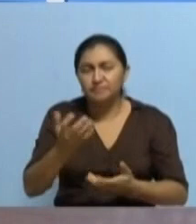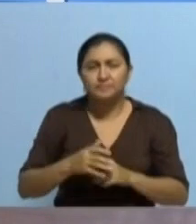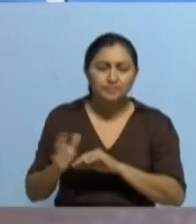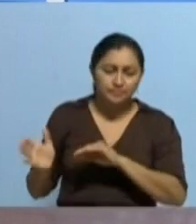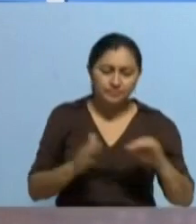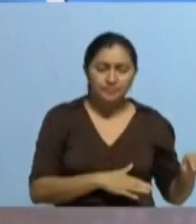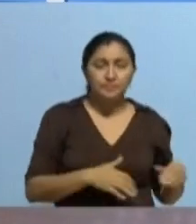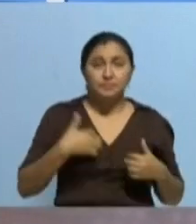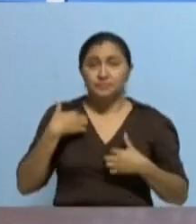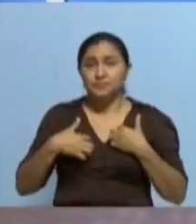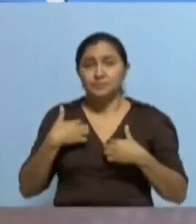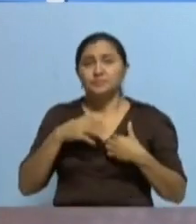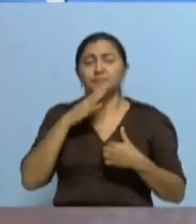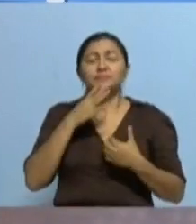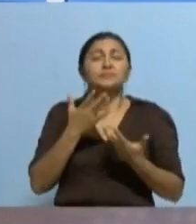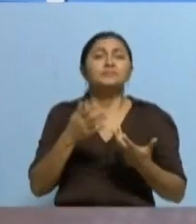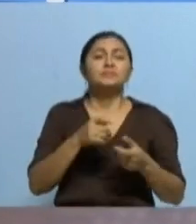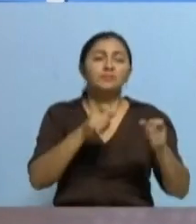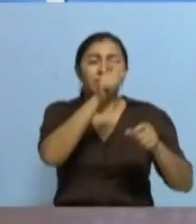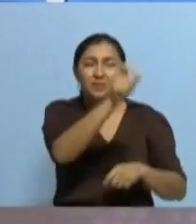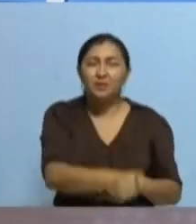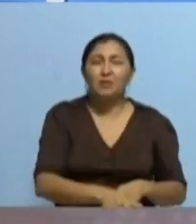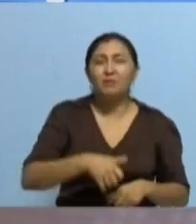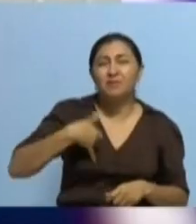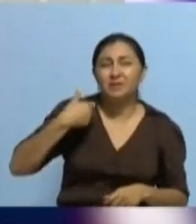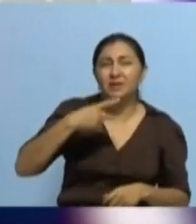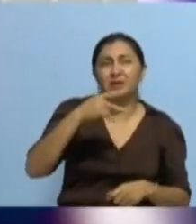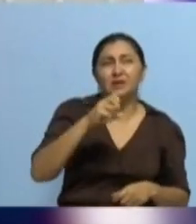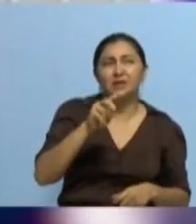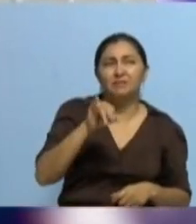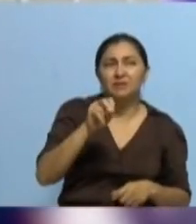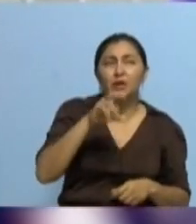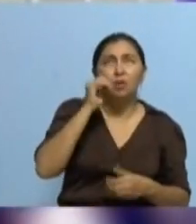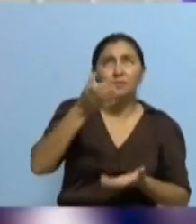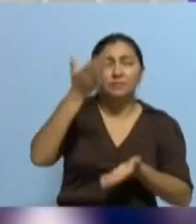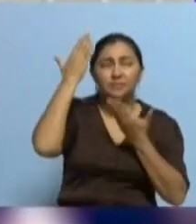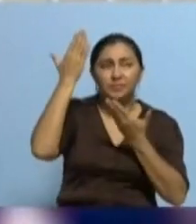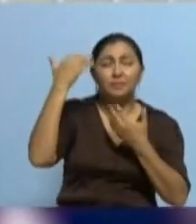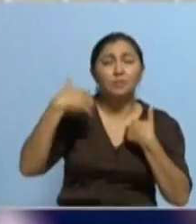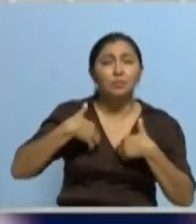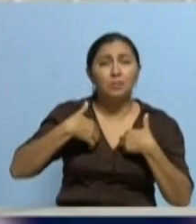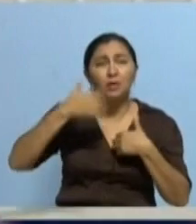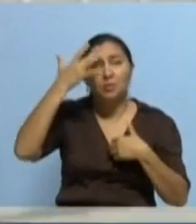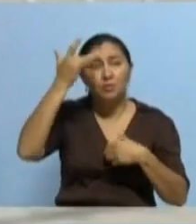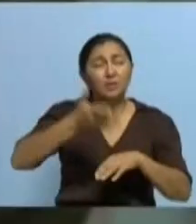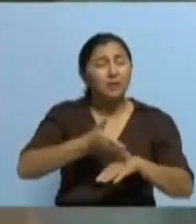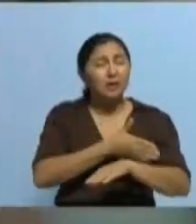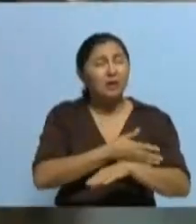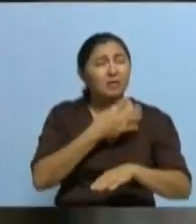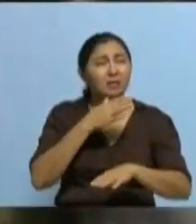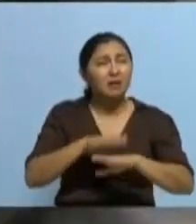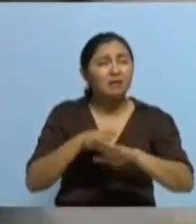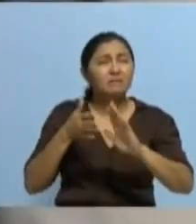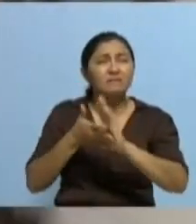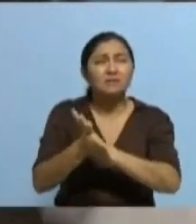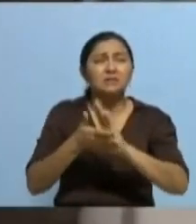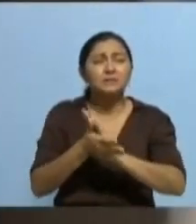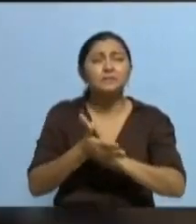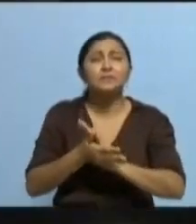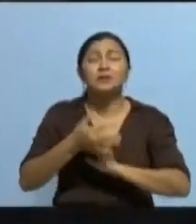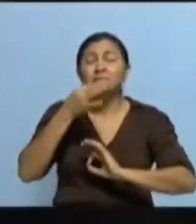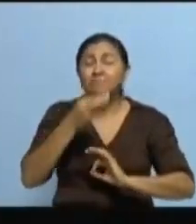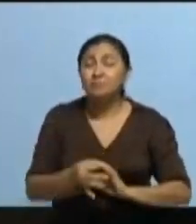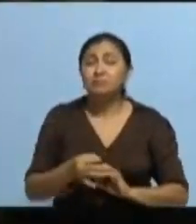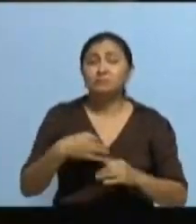los familiares del joven Kevin Mauri, hijo del director de la danza del Congo Grande, luego de que, como lo dio a conocer en primicia,